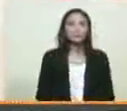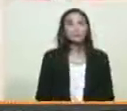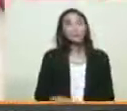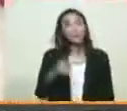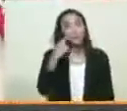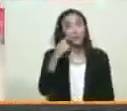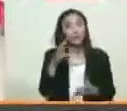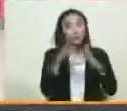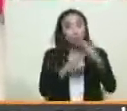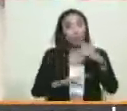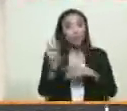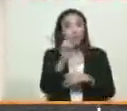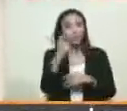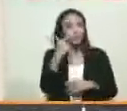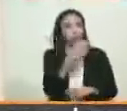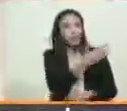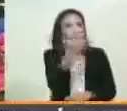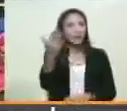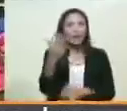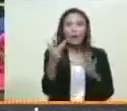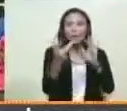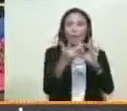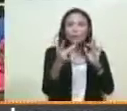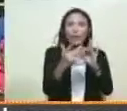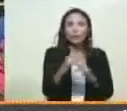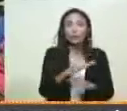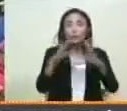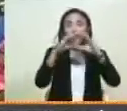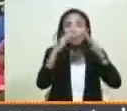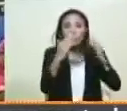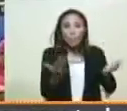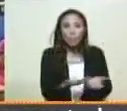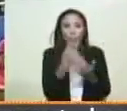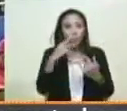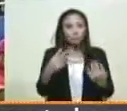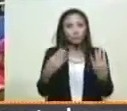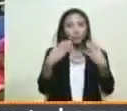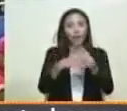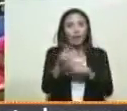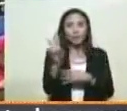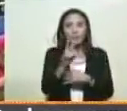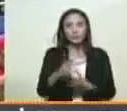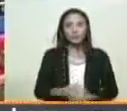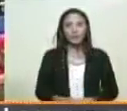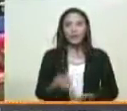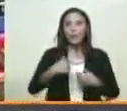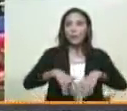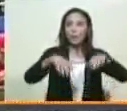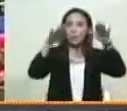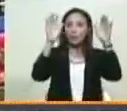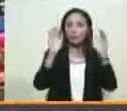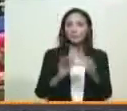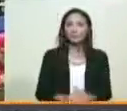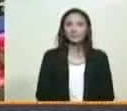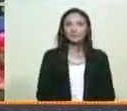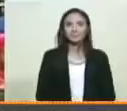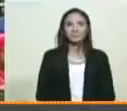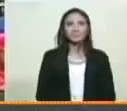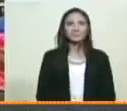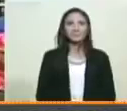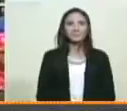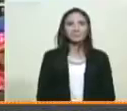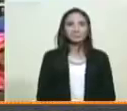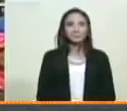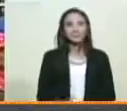Venezuela entera, para que el mundo entero vea al pueblo venezolano a la cuenta de tres. De aquí para allá, en la